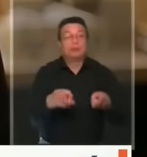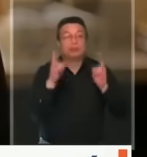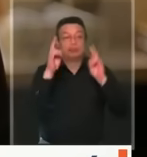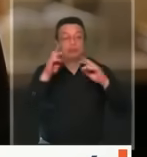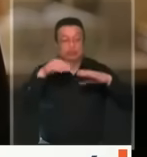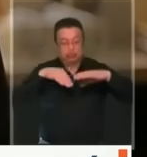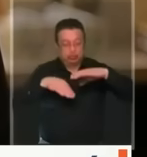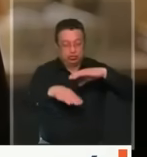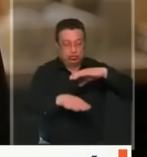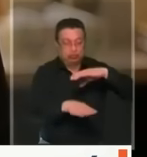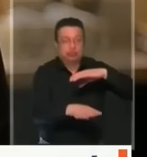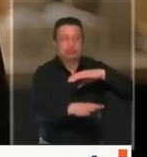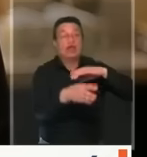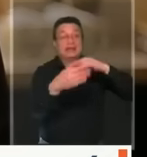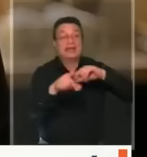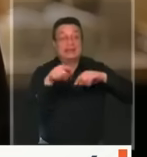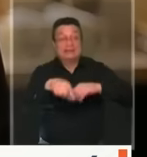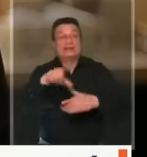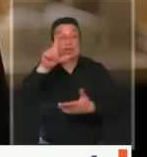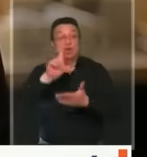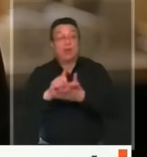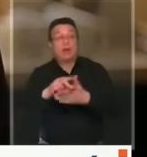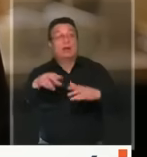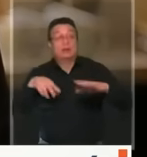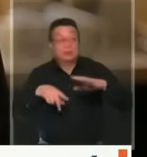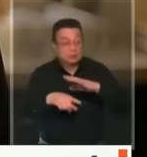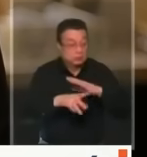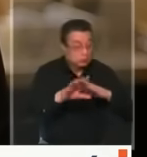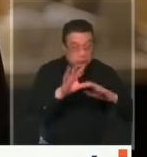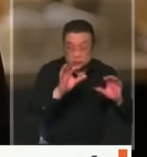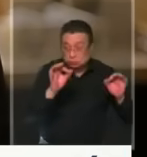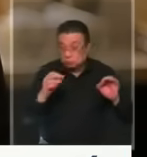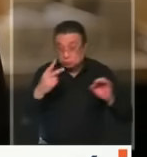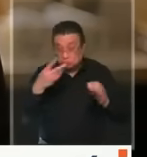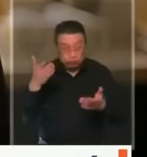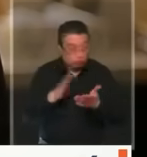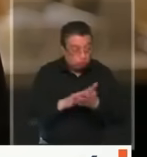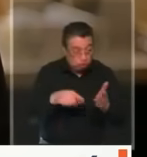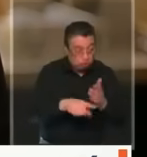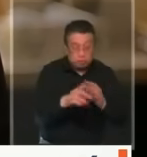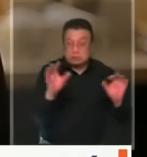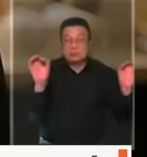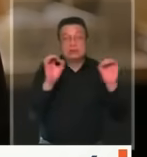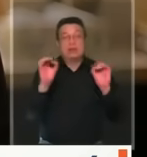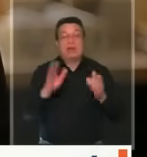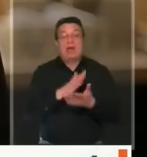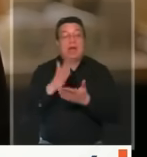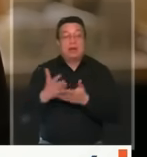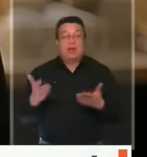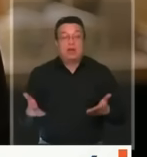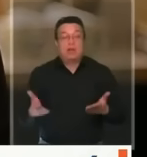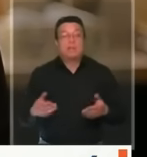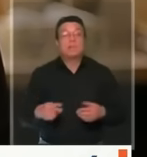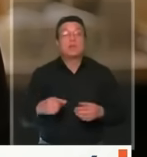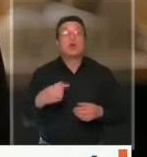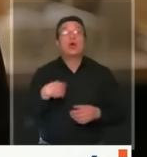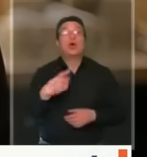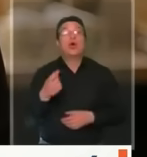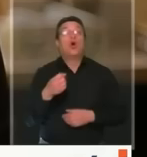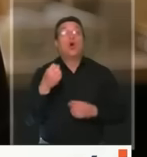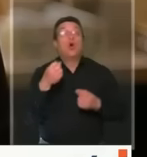y hasta ese lugar no se logró establecer que hubiera una persona fallecida. ¿Cuánto no pudo ser verificado?